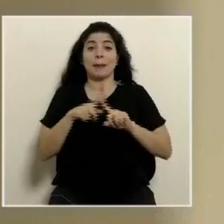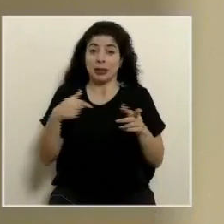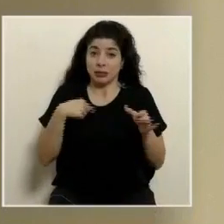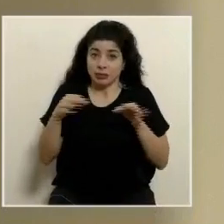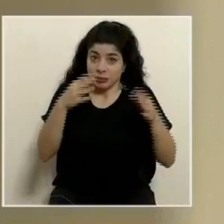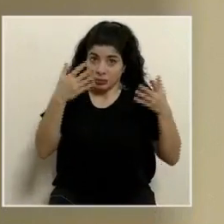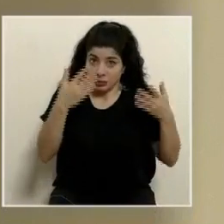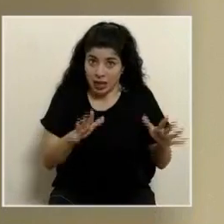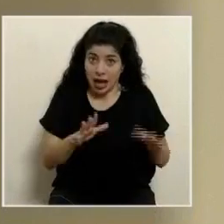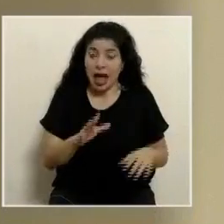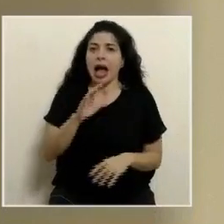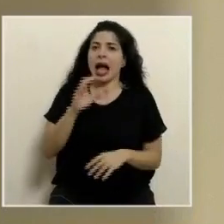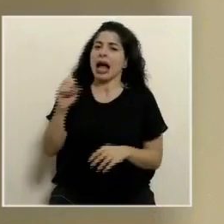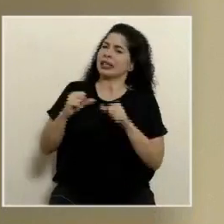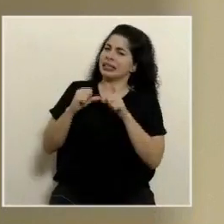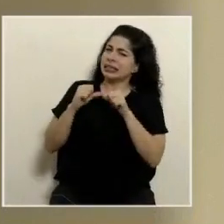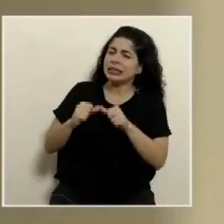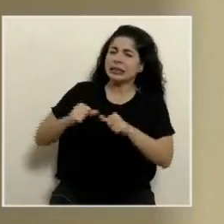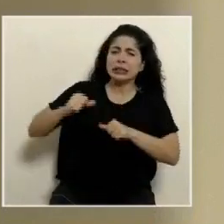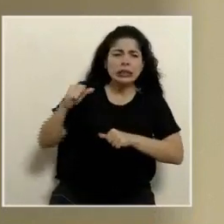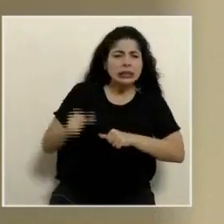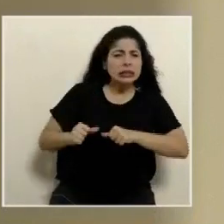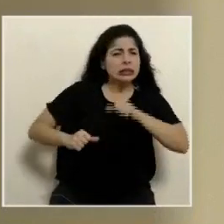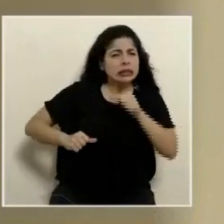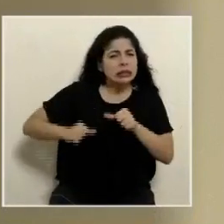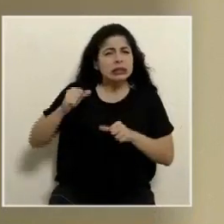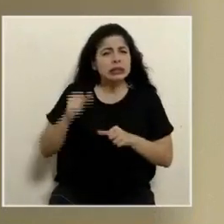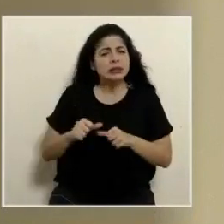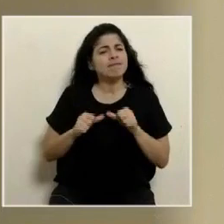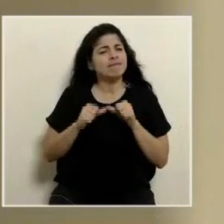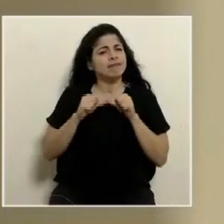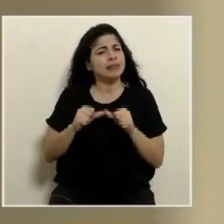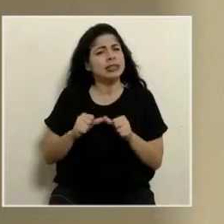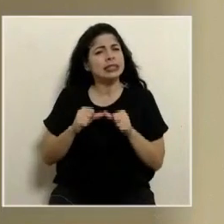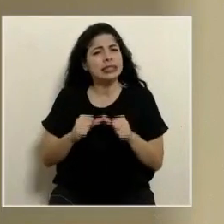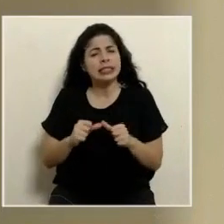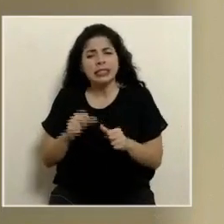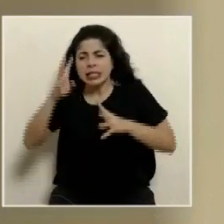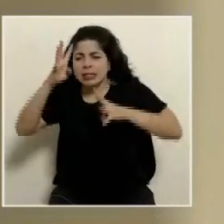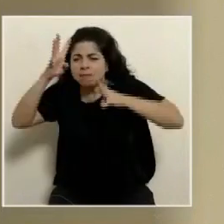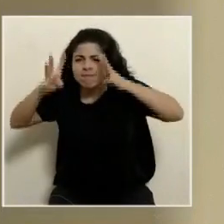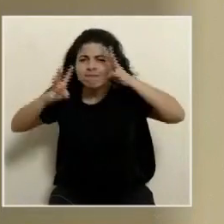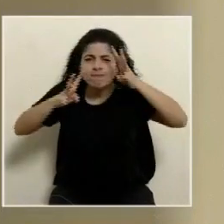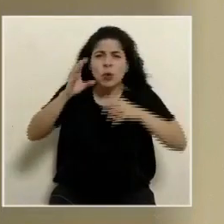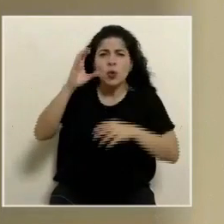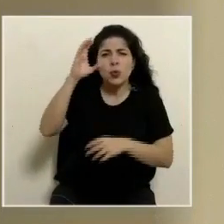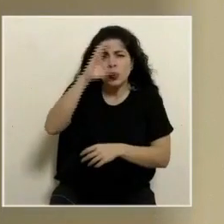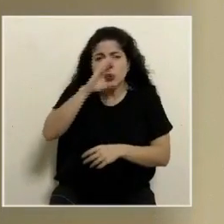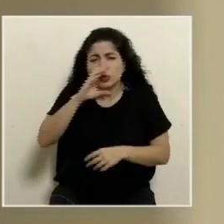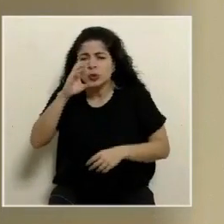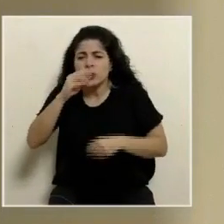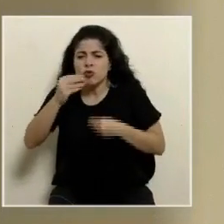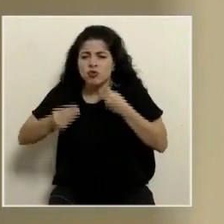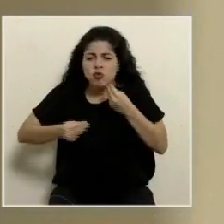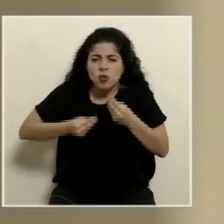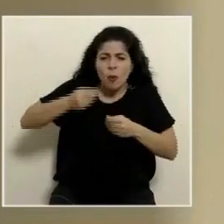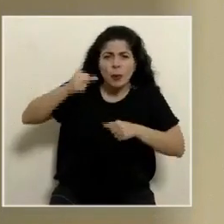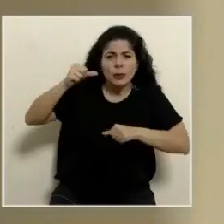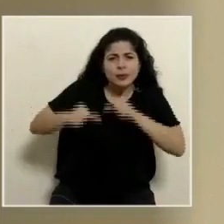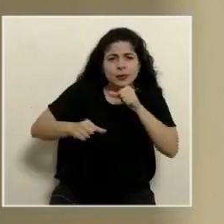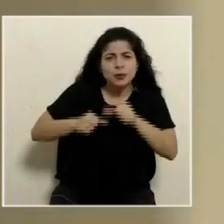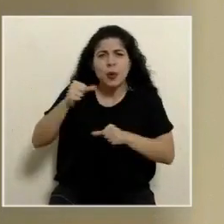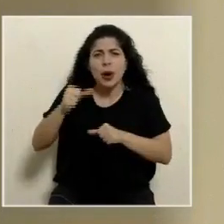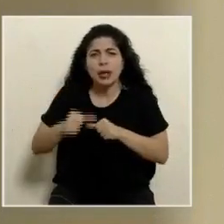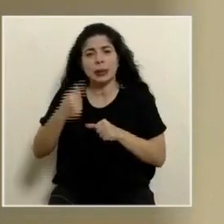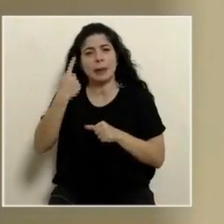eso, la Caja sigue haciendo esfuerzos, sigue buscando con creatividad y con mucho empeño las maneras